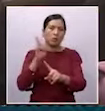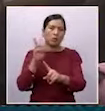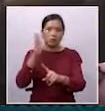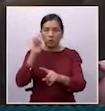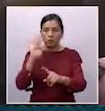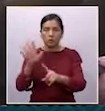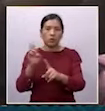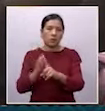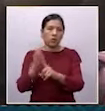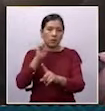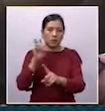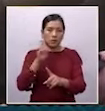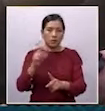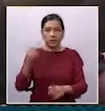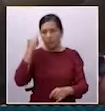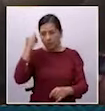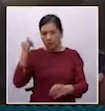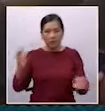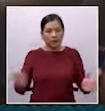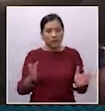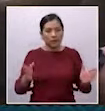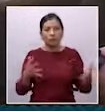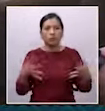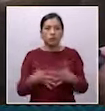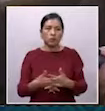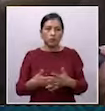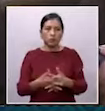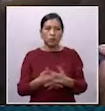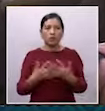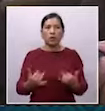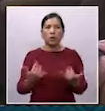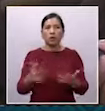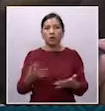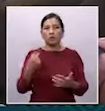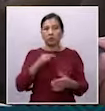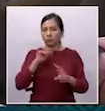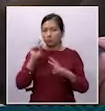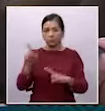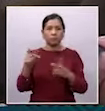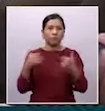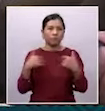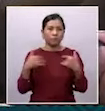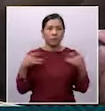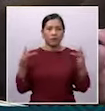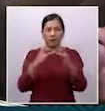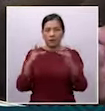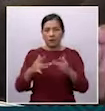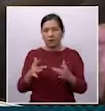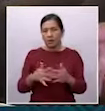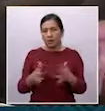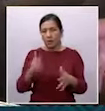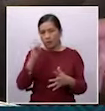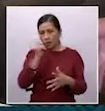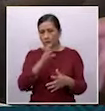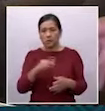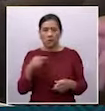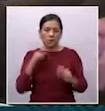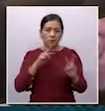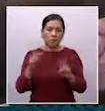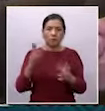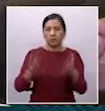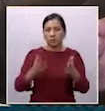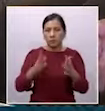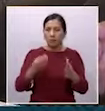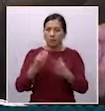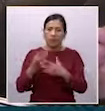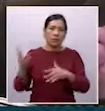autor intelectual de estos bloqueos y sabemos que Evo Morales está narcovinculado, entonces posiblemente pues ha llegado financiamiento del narcotráfico